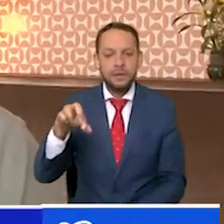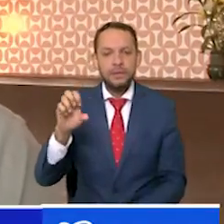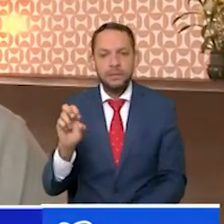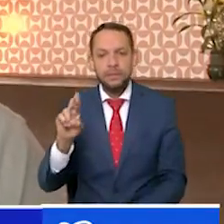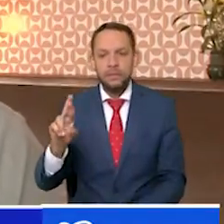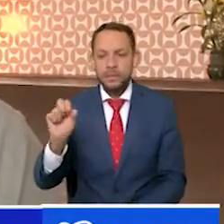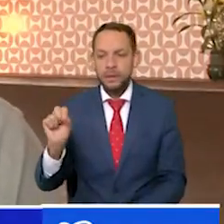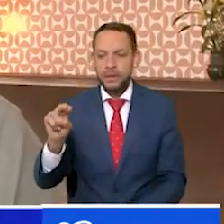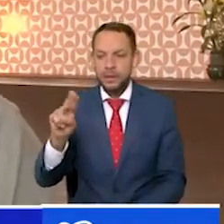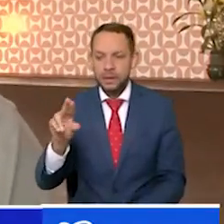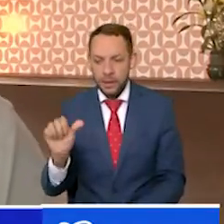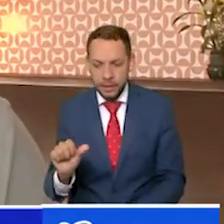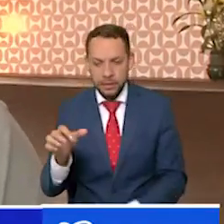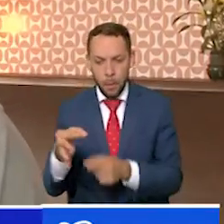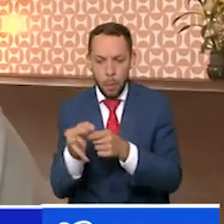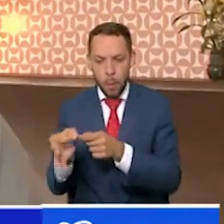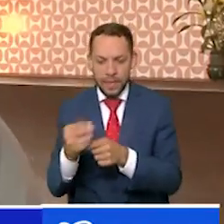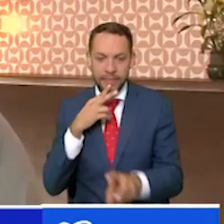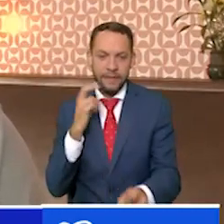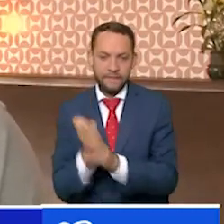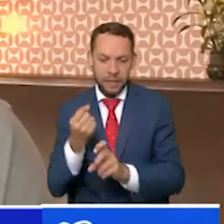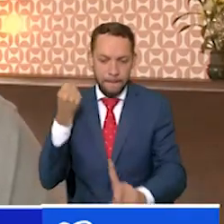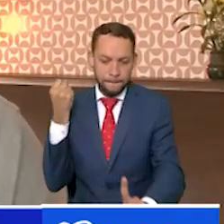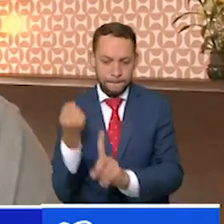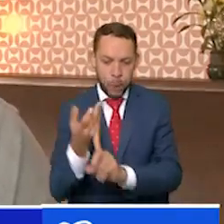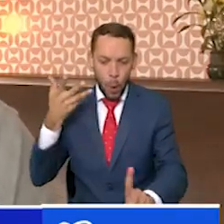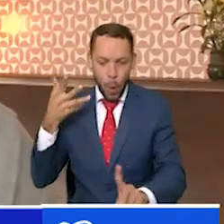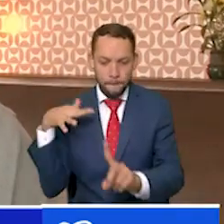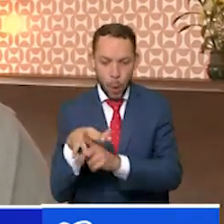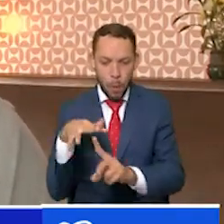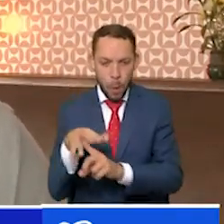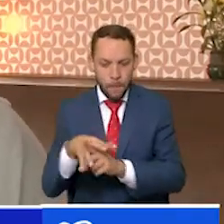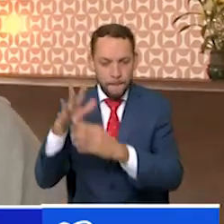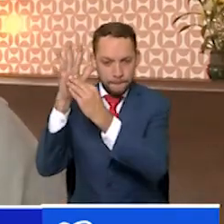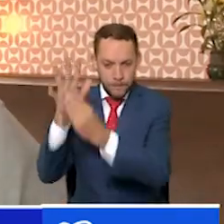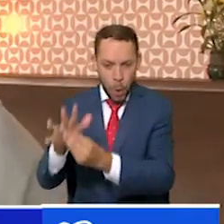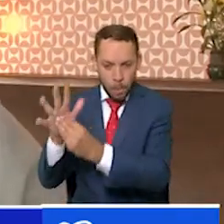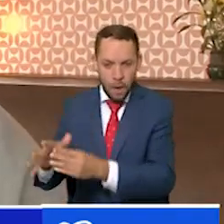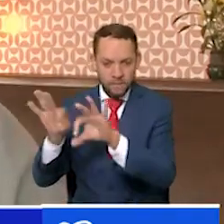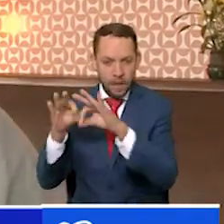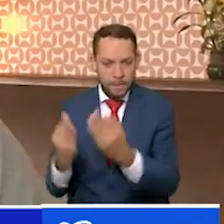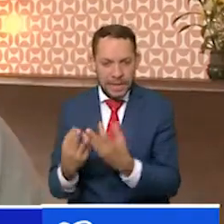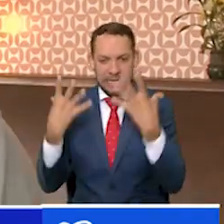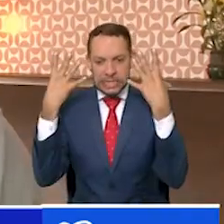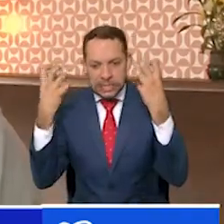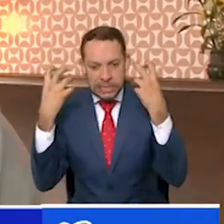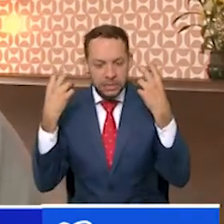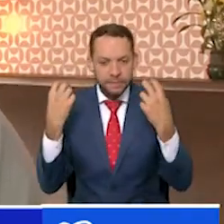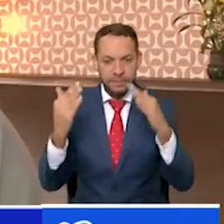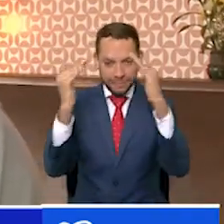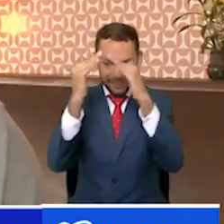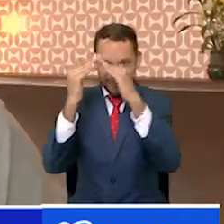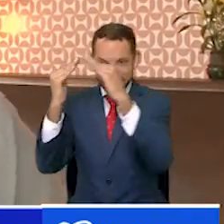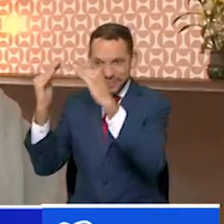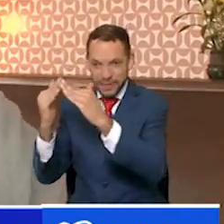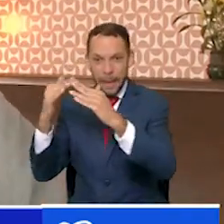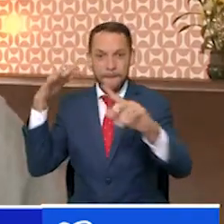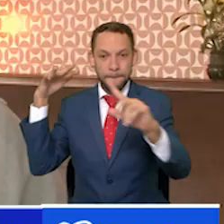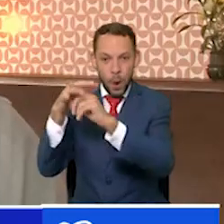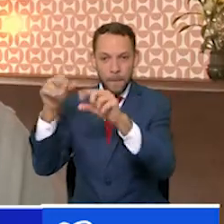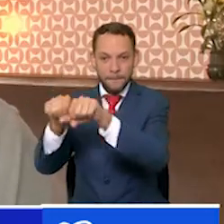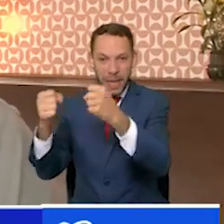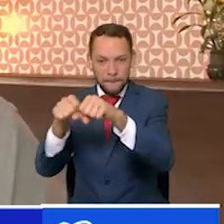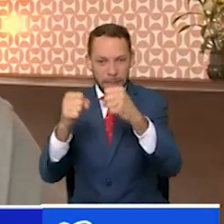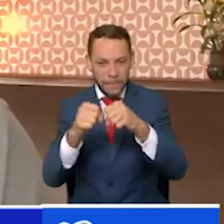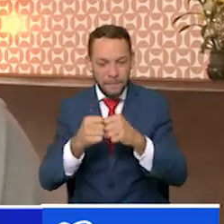tuvimos grandes afectaciones más de ocho familias afectadas específicamente en las abiertas de sus viviendas y